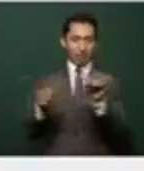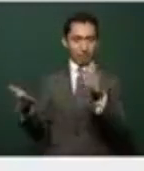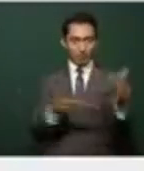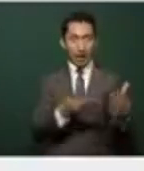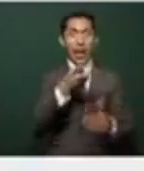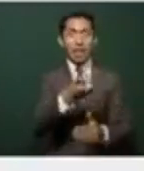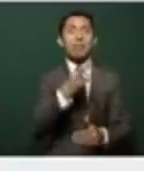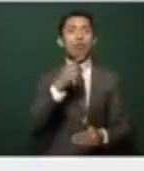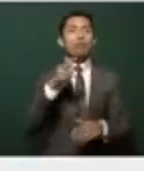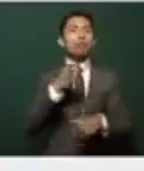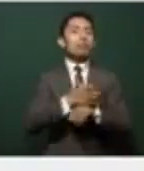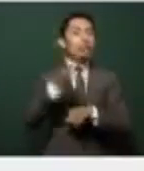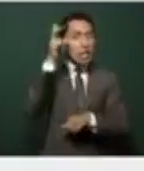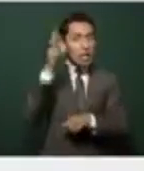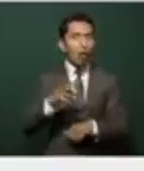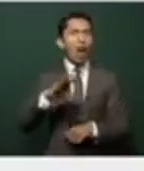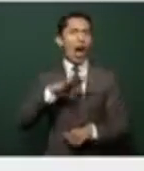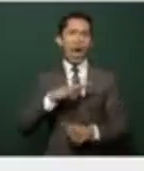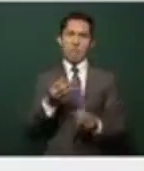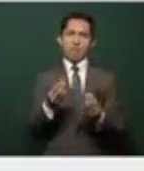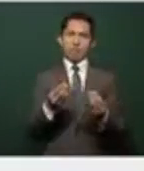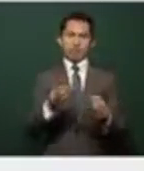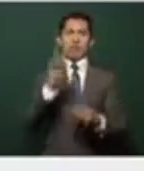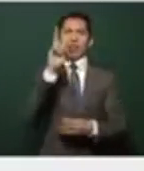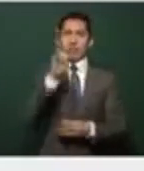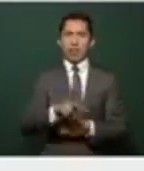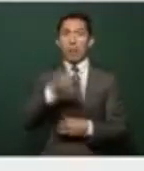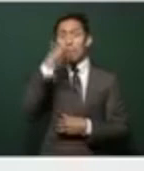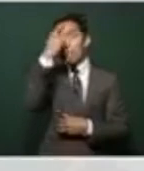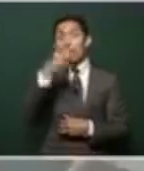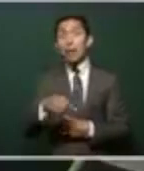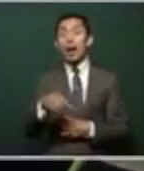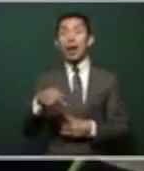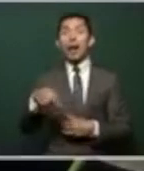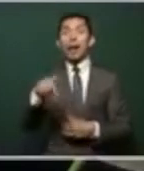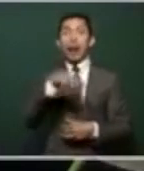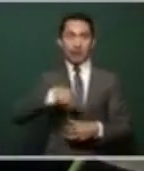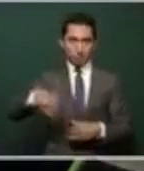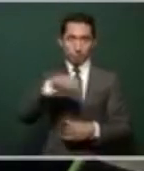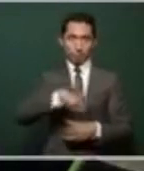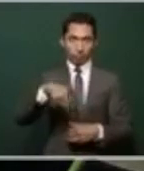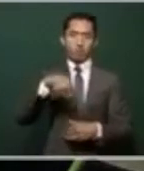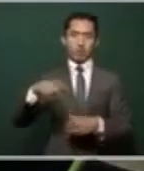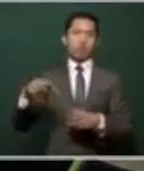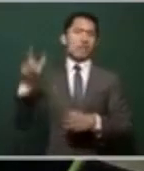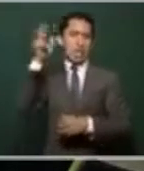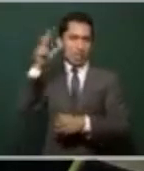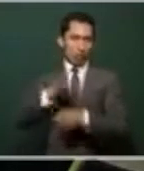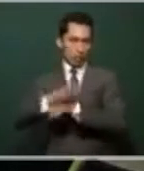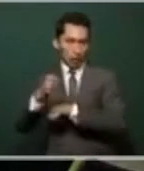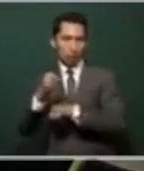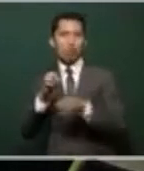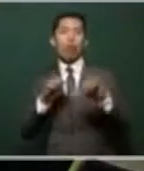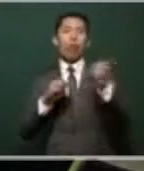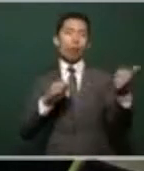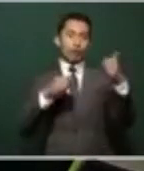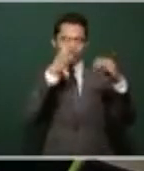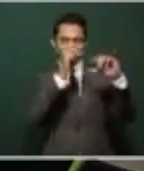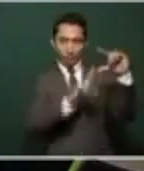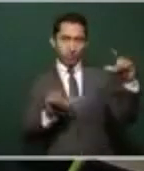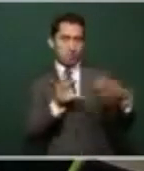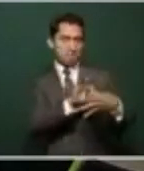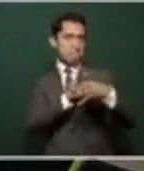los estados de la República que más ha hecho en coordinación con el gobierno de la República, lo cual demuestra que cuando